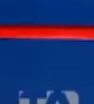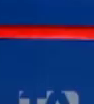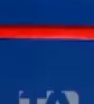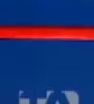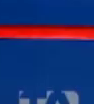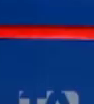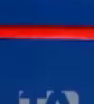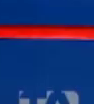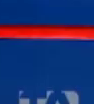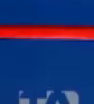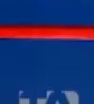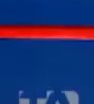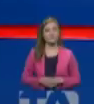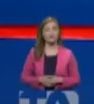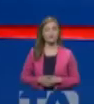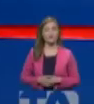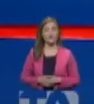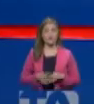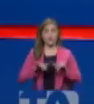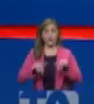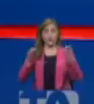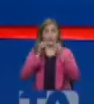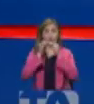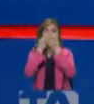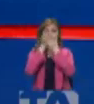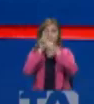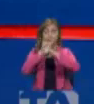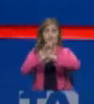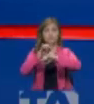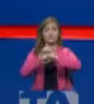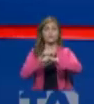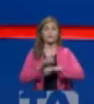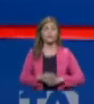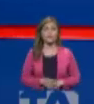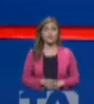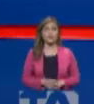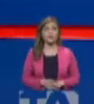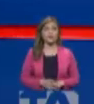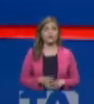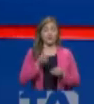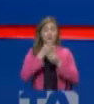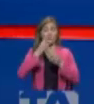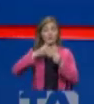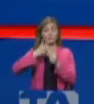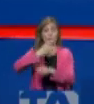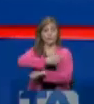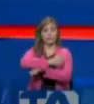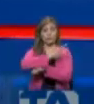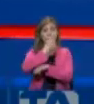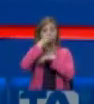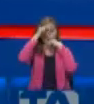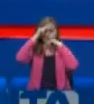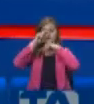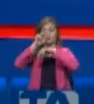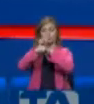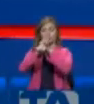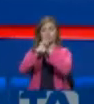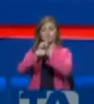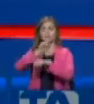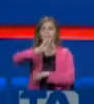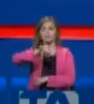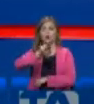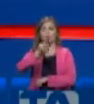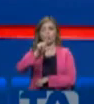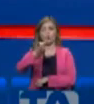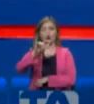comunidad. Seguimos informando en 24 horas. Ahora les contamos, amigos, que se cumple el tercer día de honras fúnebres al doctor Julio César